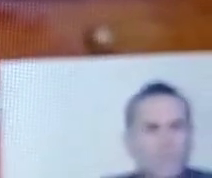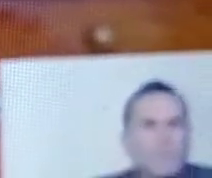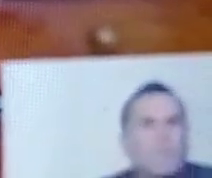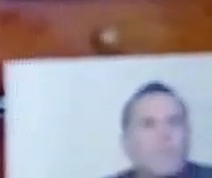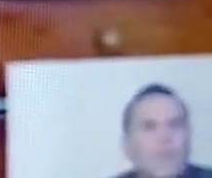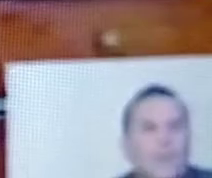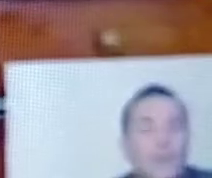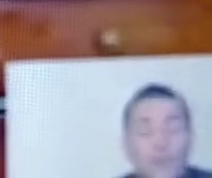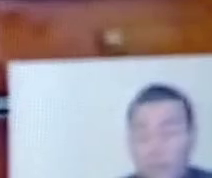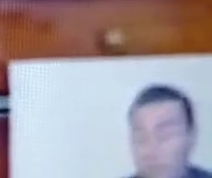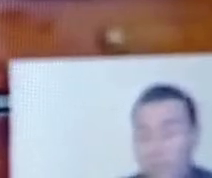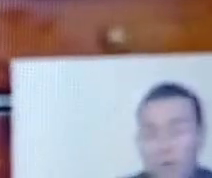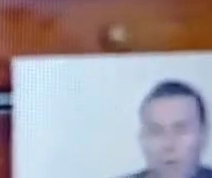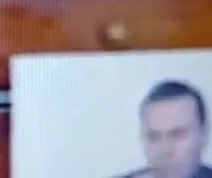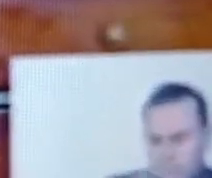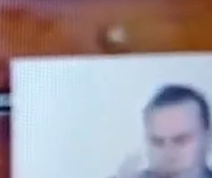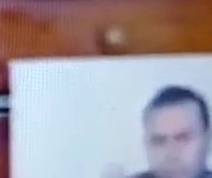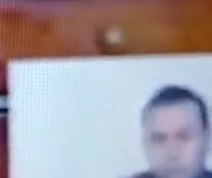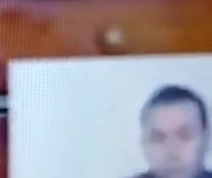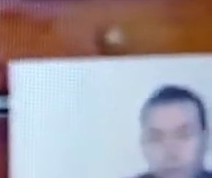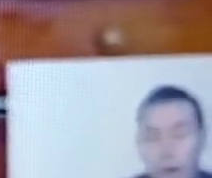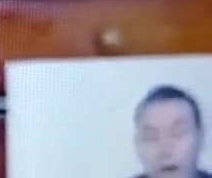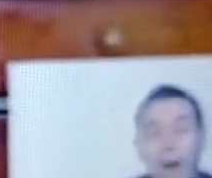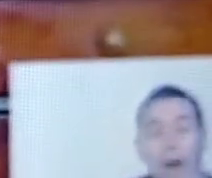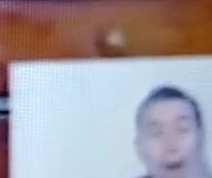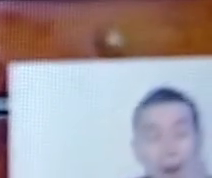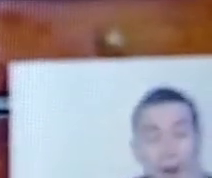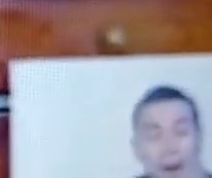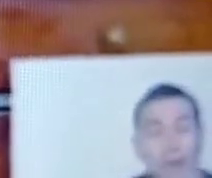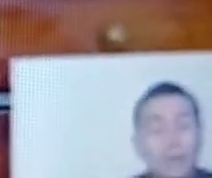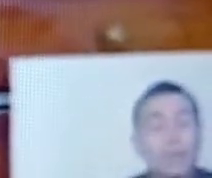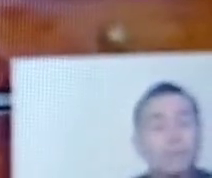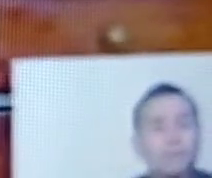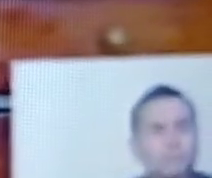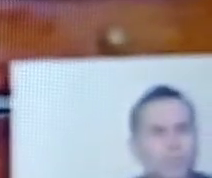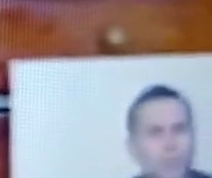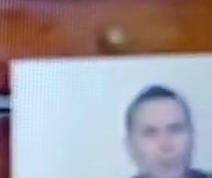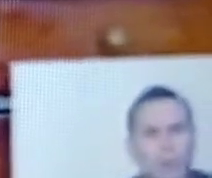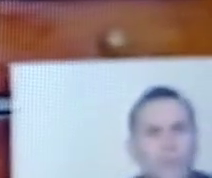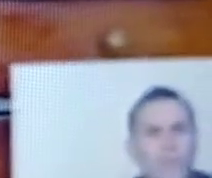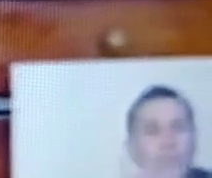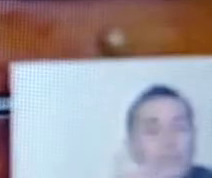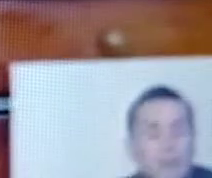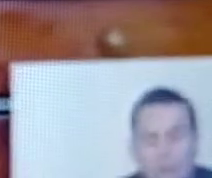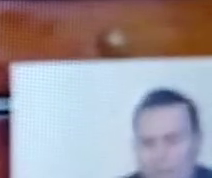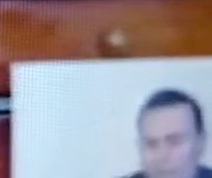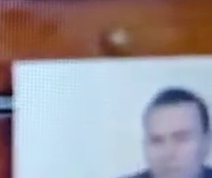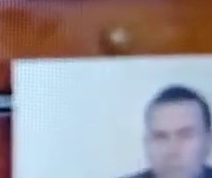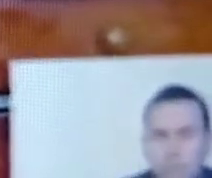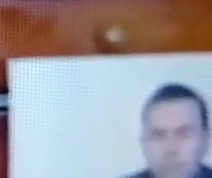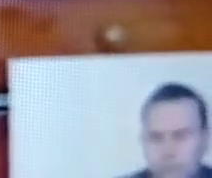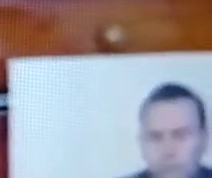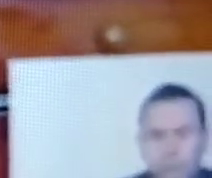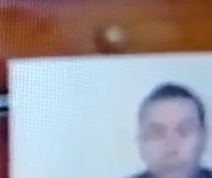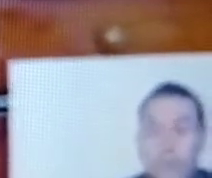mundo interconectado, globalizado y con la tecnología para resolver fácilmente todos estos problemas, pero sin la mínima voluntad para